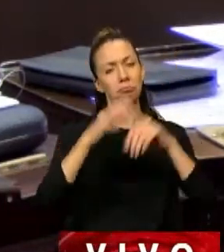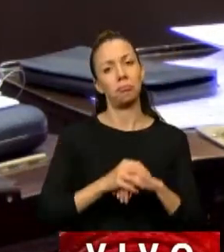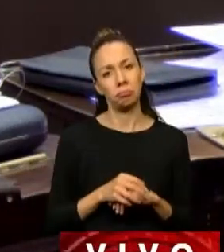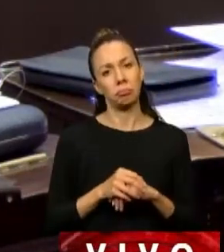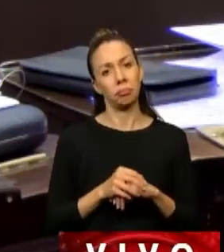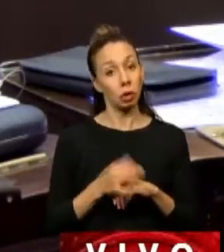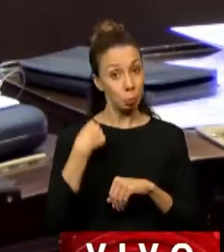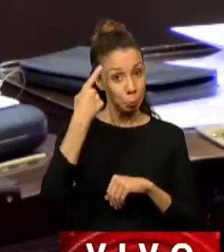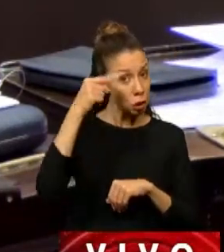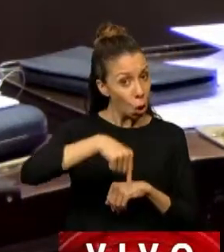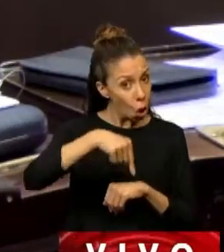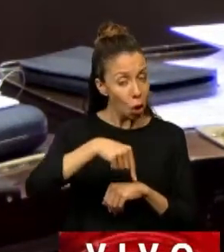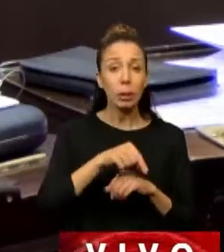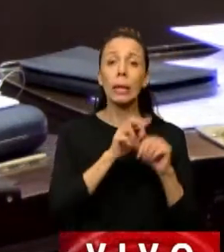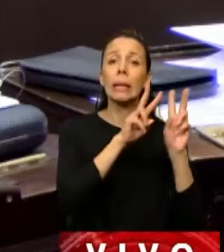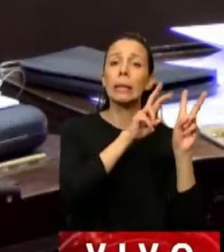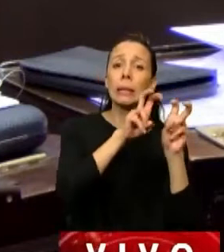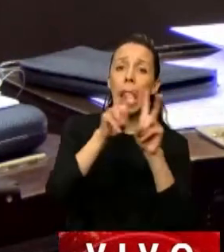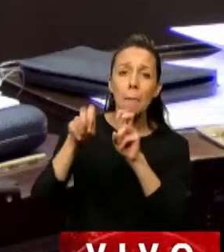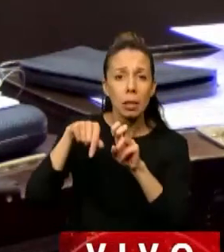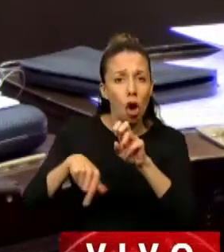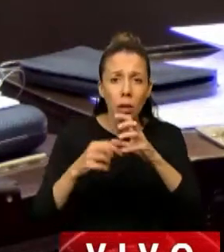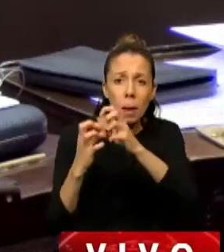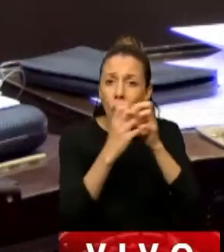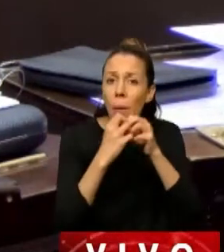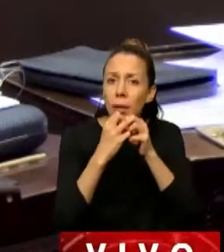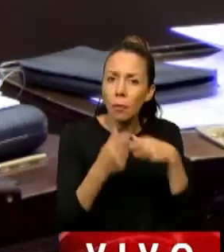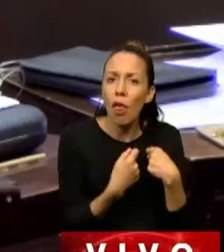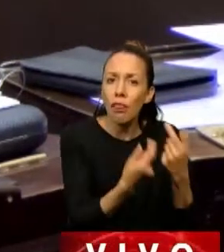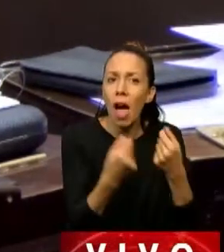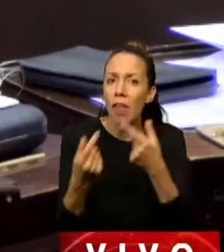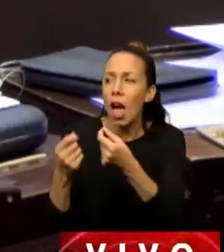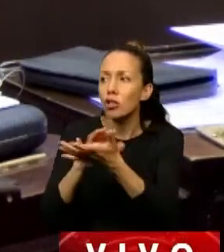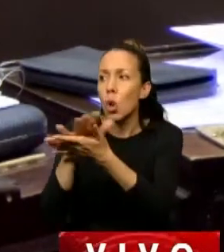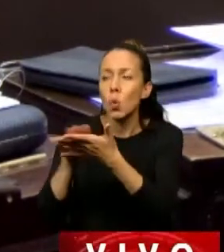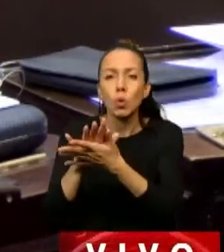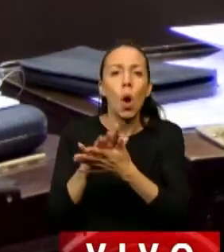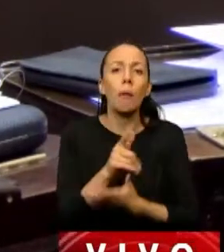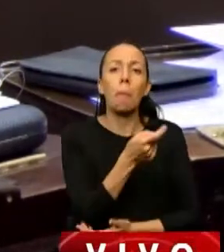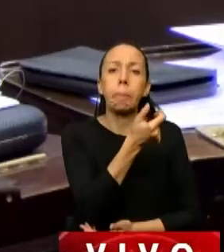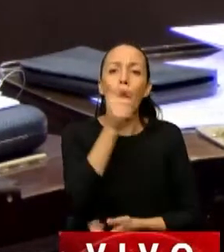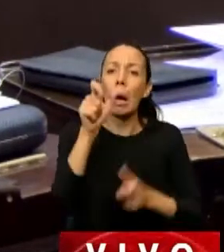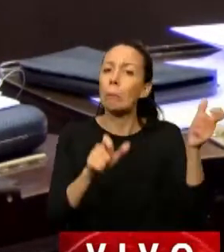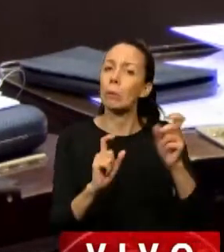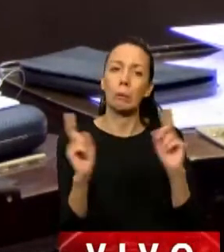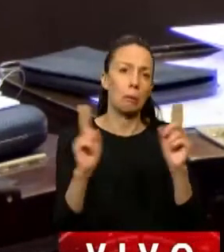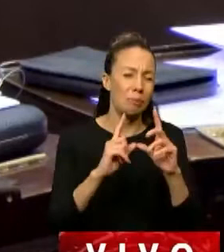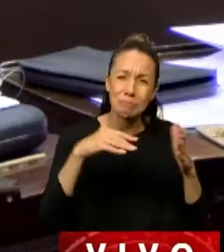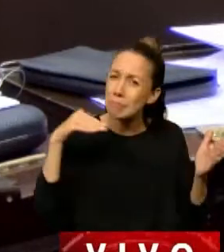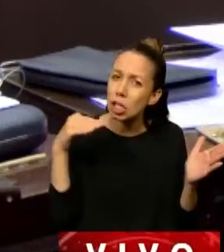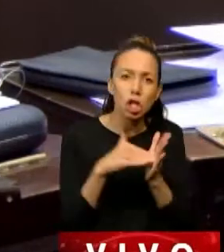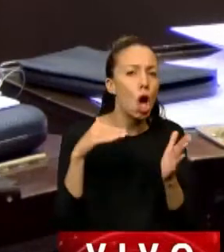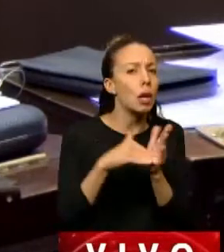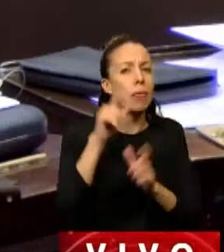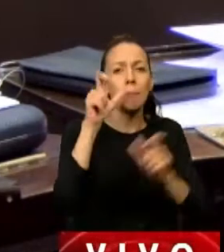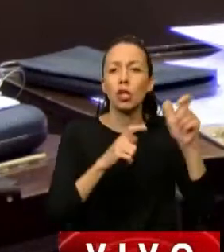temas que se encaminan a llevar soluciones, no a pocas personas, sino que llevan soluciones a millones de argentinos y argentinas que hoy están